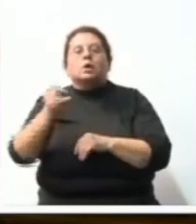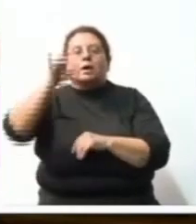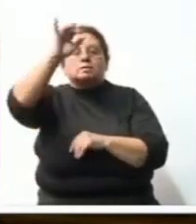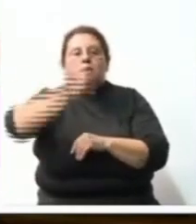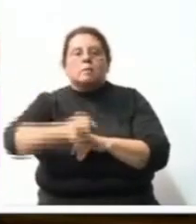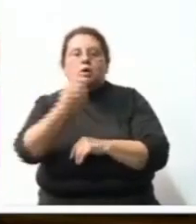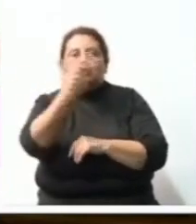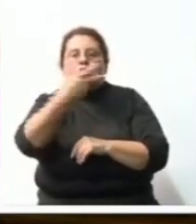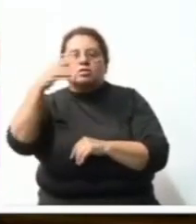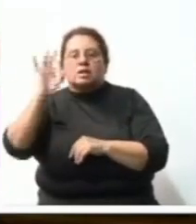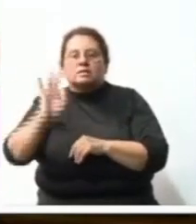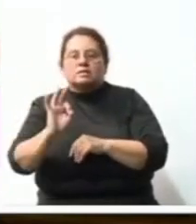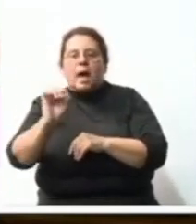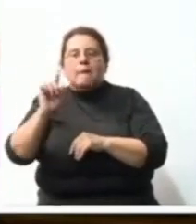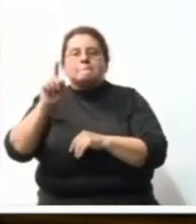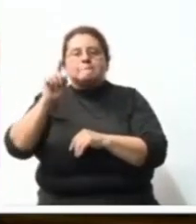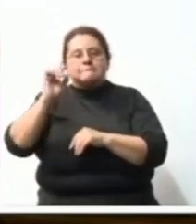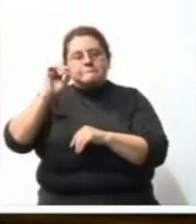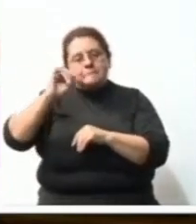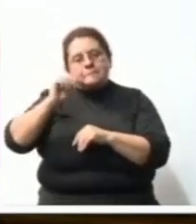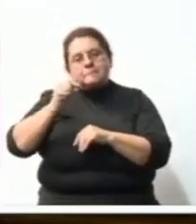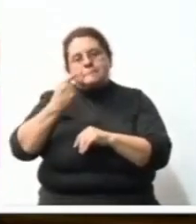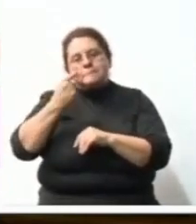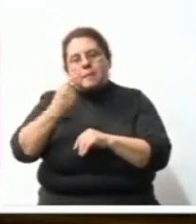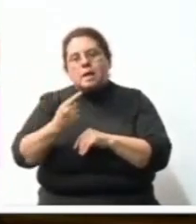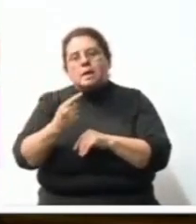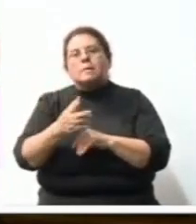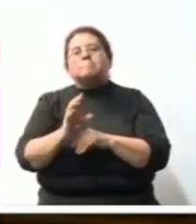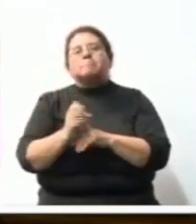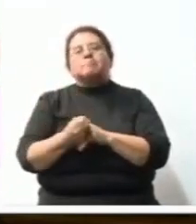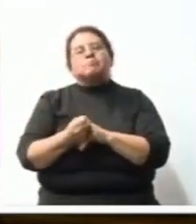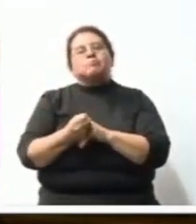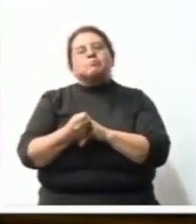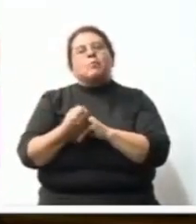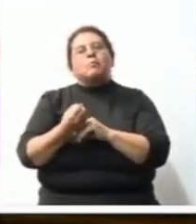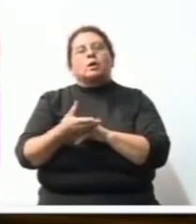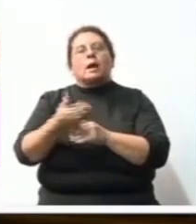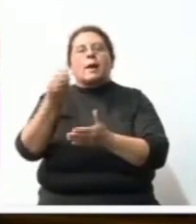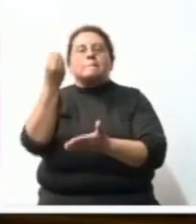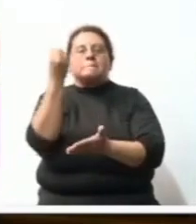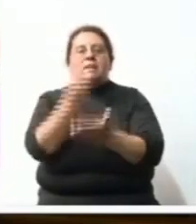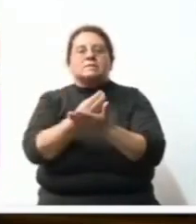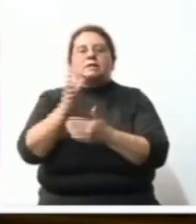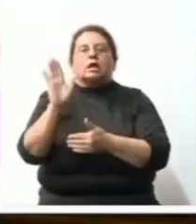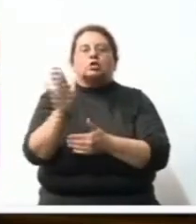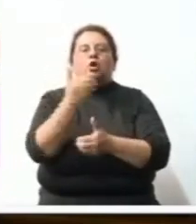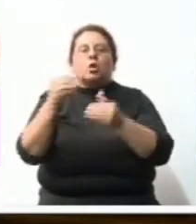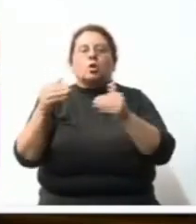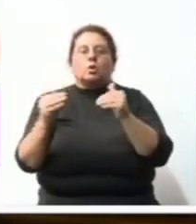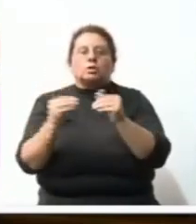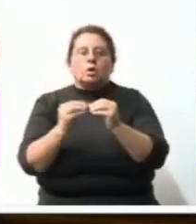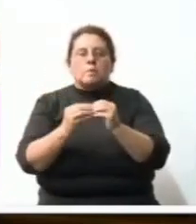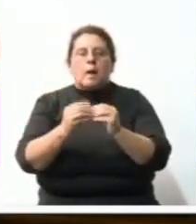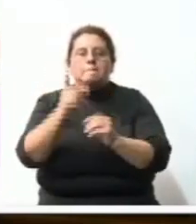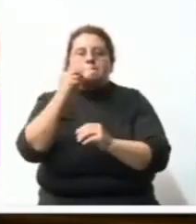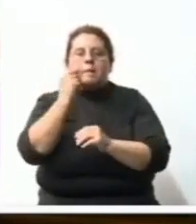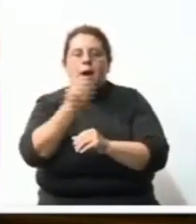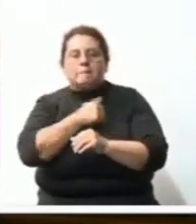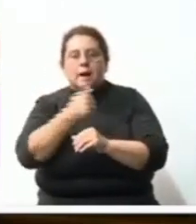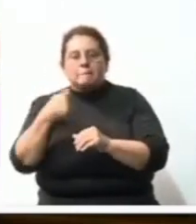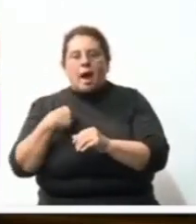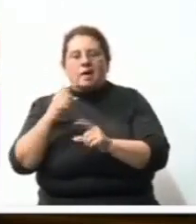porque fue genocidio y porque presentes todos nuestros compañeros mi padres y cada uno de los compañeros